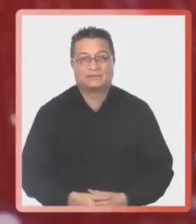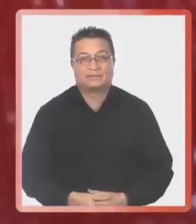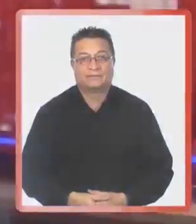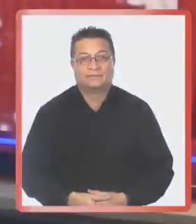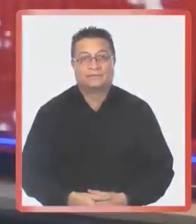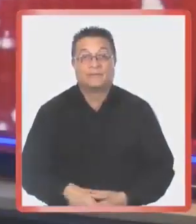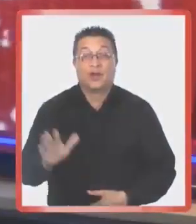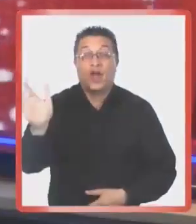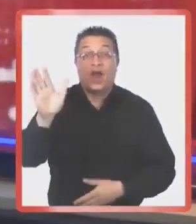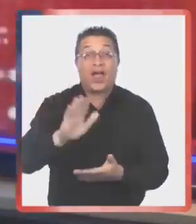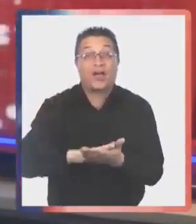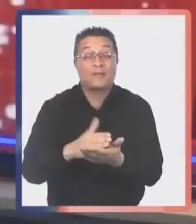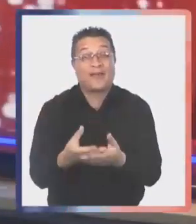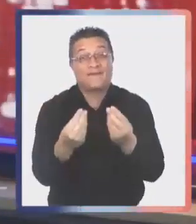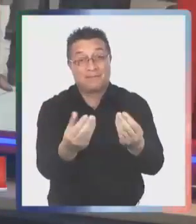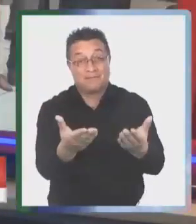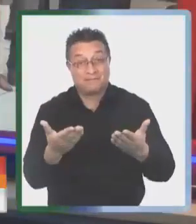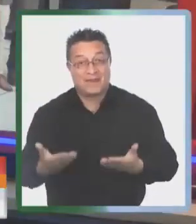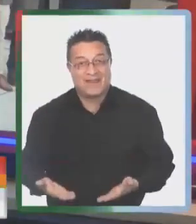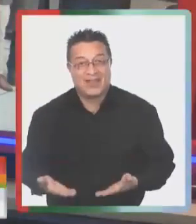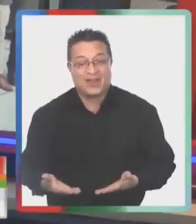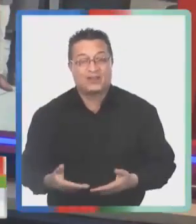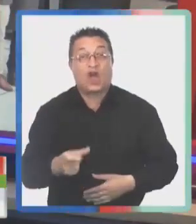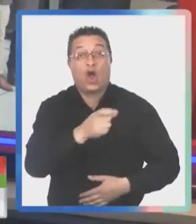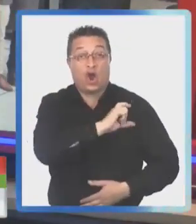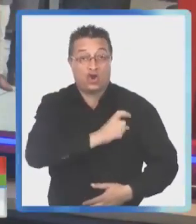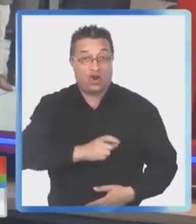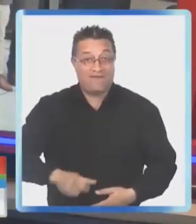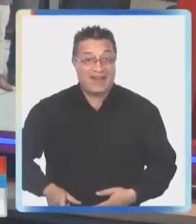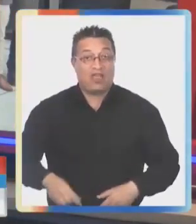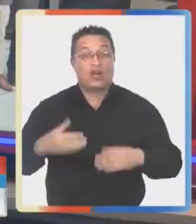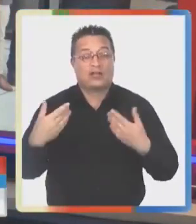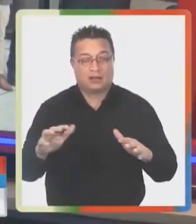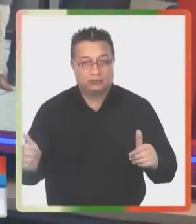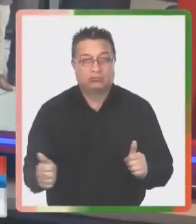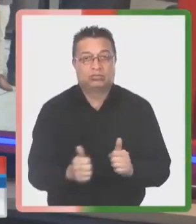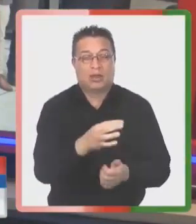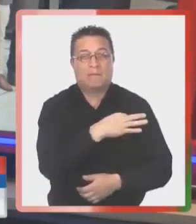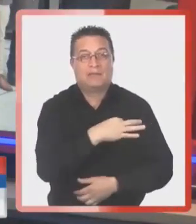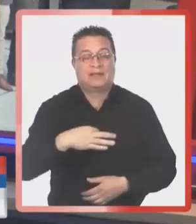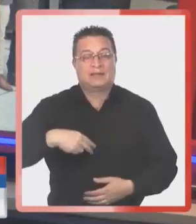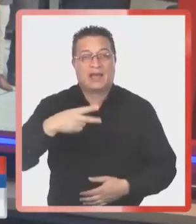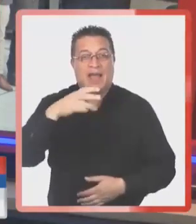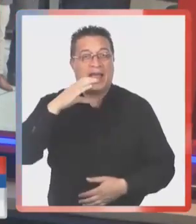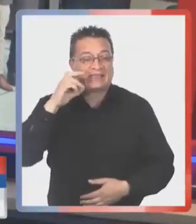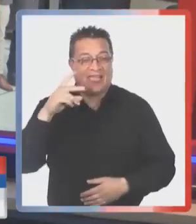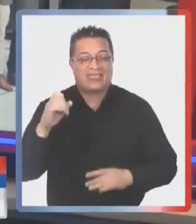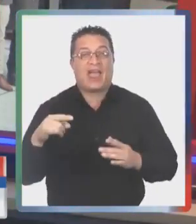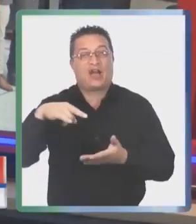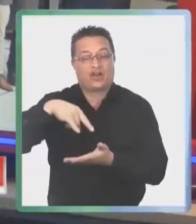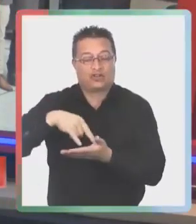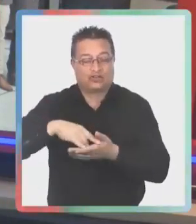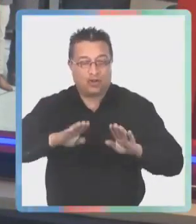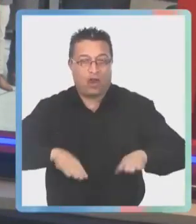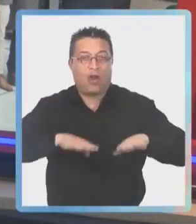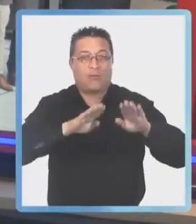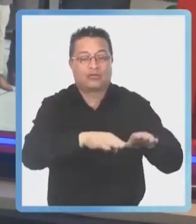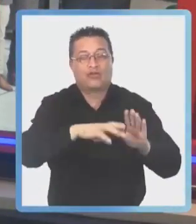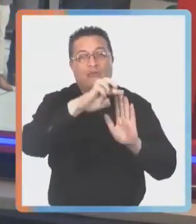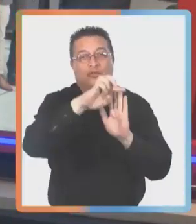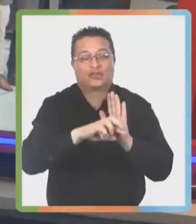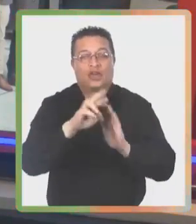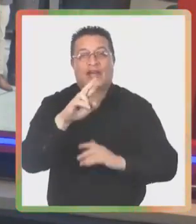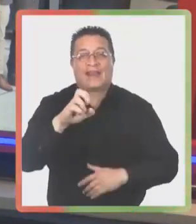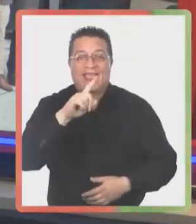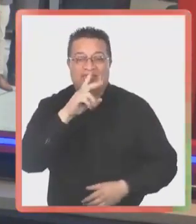Noticias. Hola, ¿cómo están? Bienvenidas y bienvenidos. Los gobernadores acompañaron al ministro de Hacienda al Congreso para entregar su apoyo